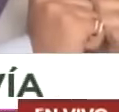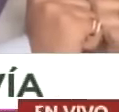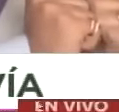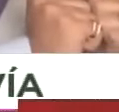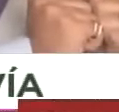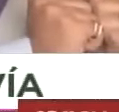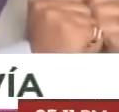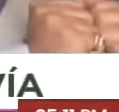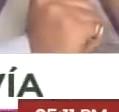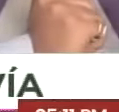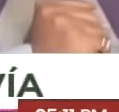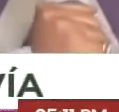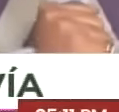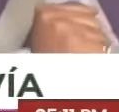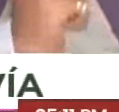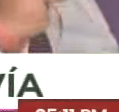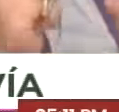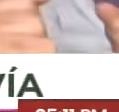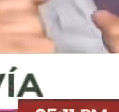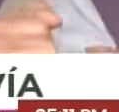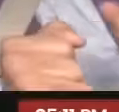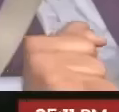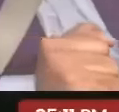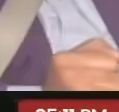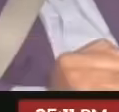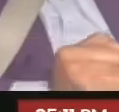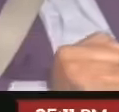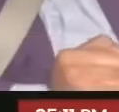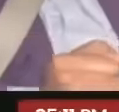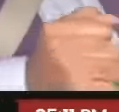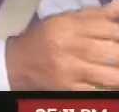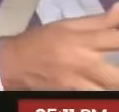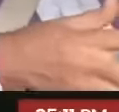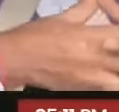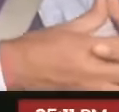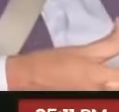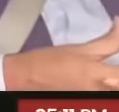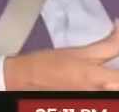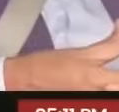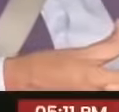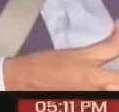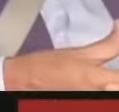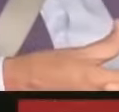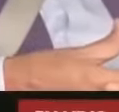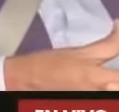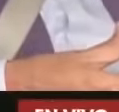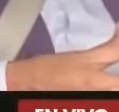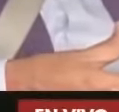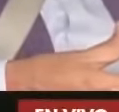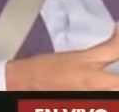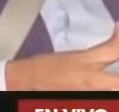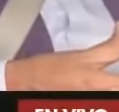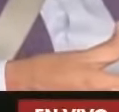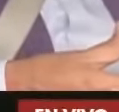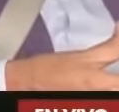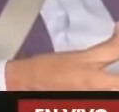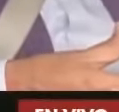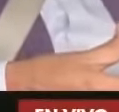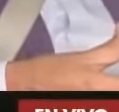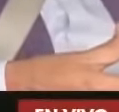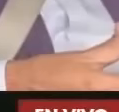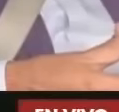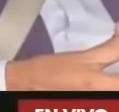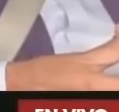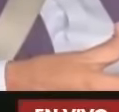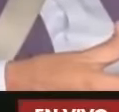reportas diariamente. Se hizo esto, se hizo aquello, se propone esto. Yo quiero tener en mi agenda, Deli,